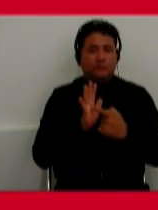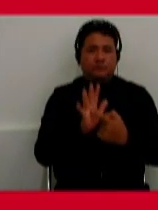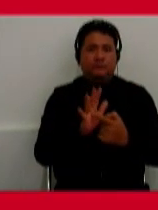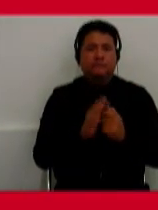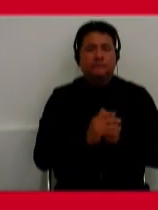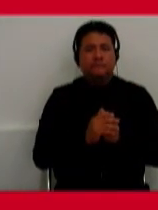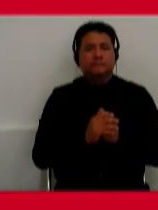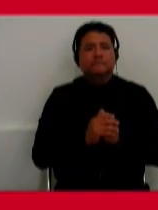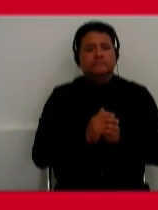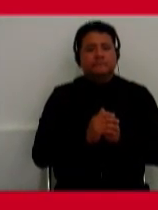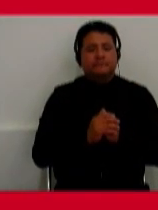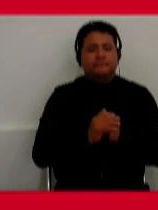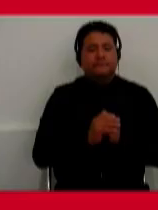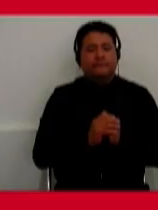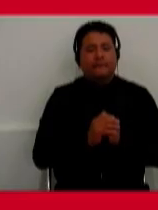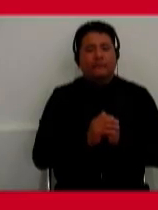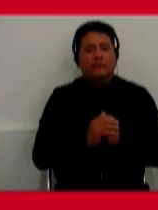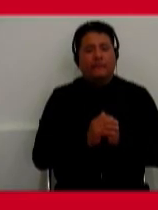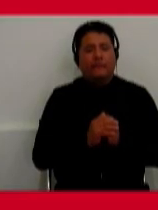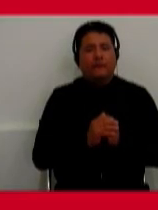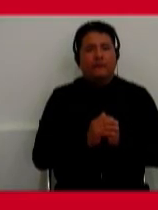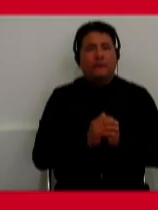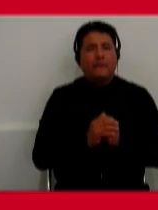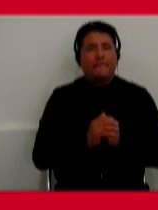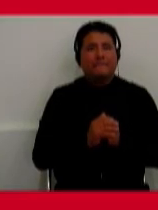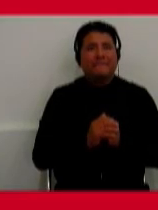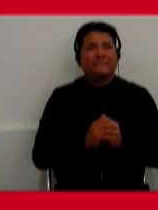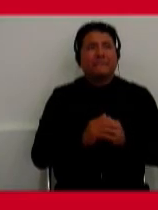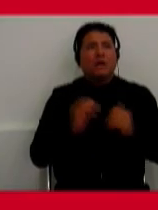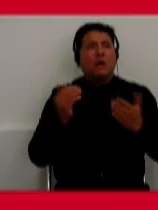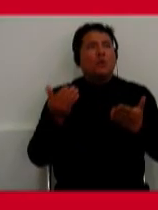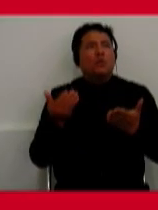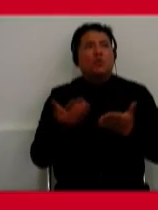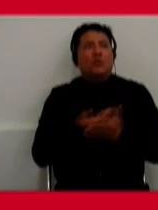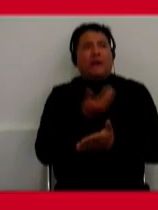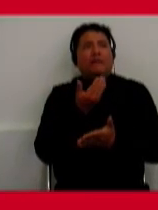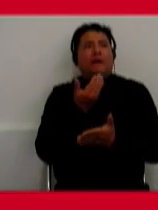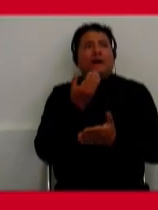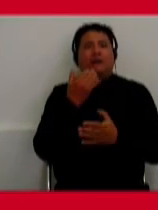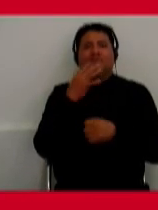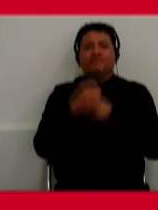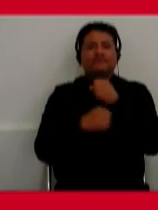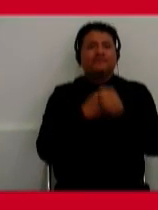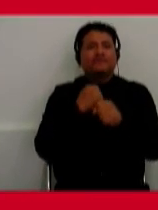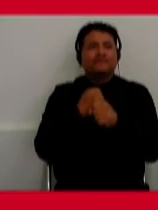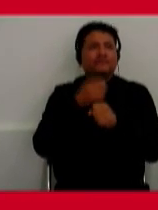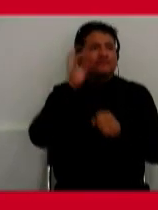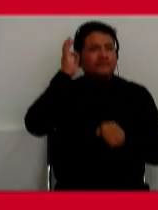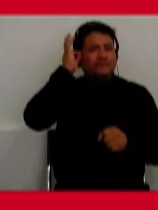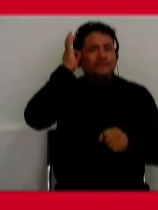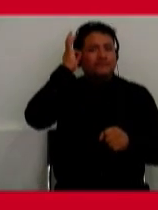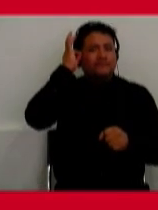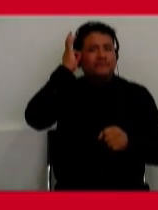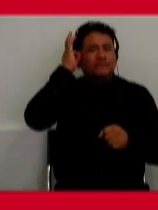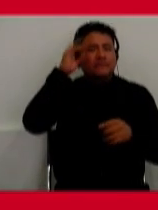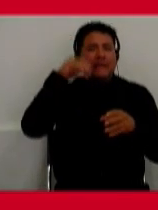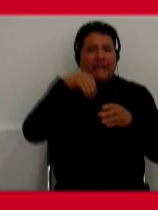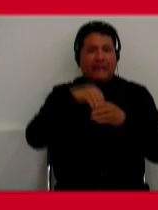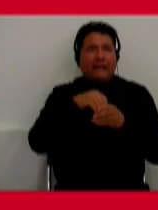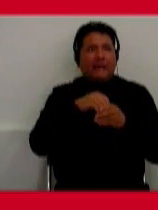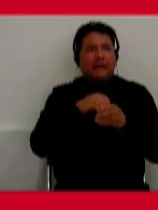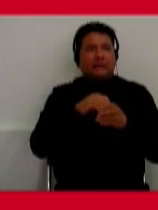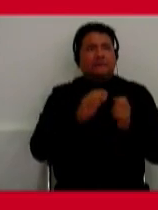lo empírico a lo predictivo, la nueva era de la ingeniería geomecánica en Volcan. La